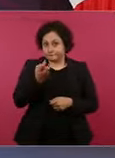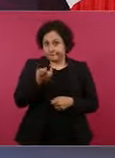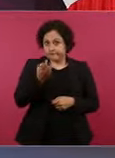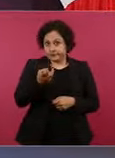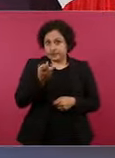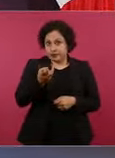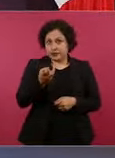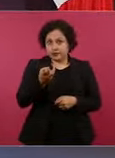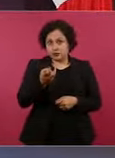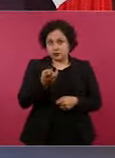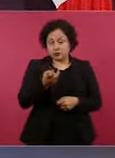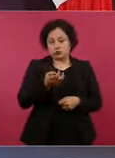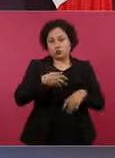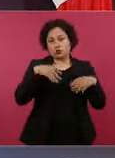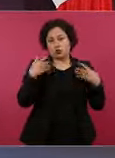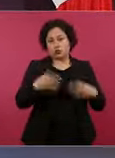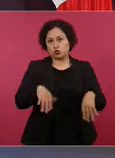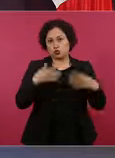venido resolviendo